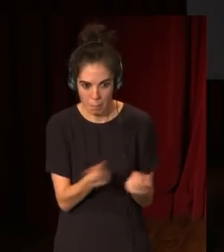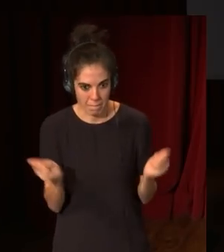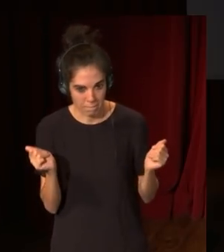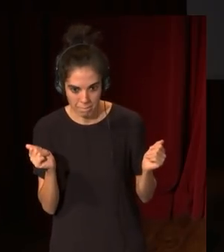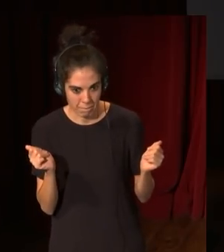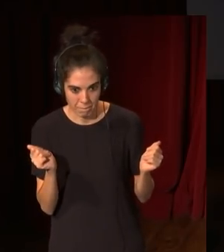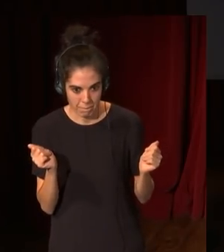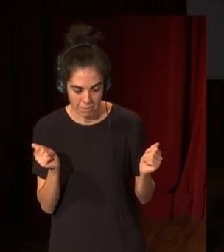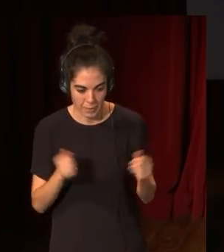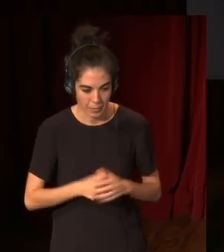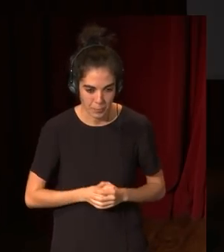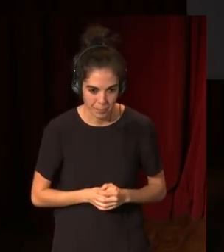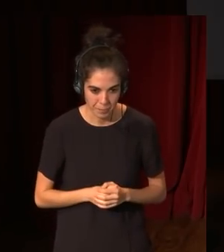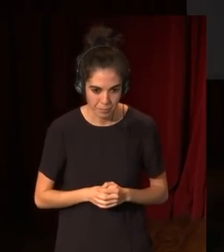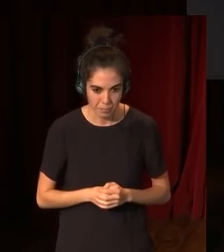cualquier